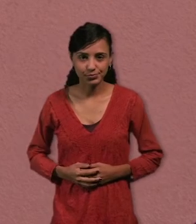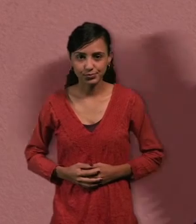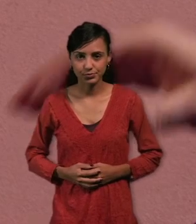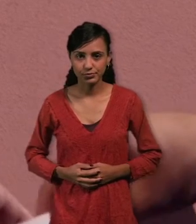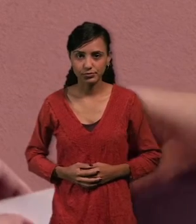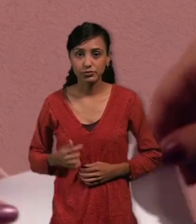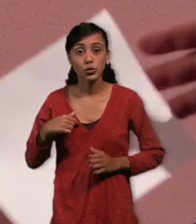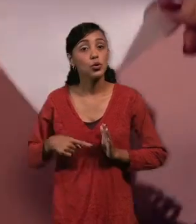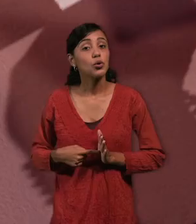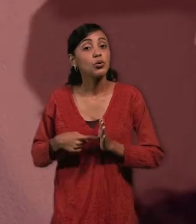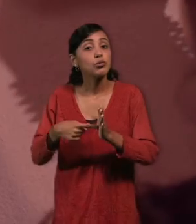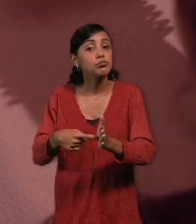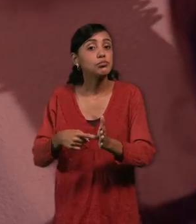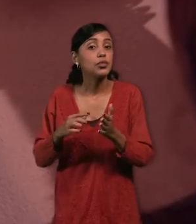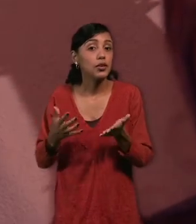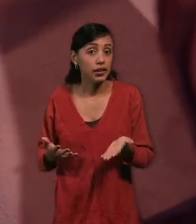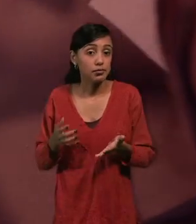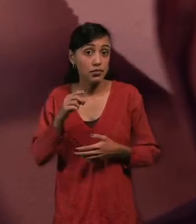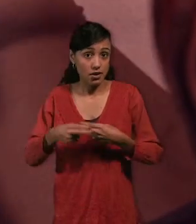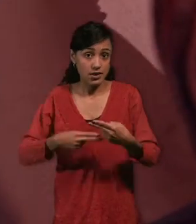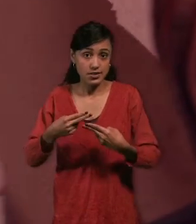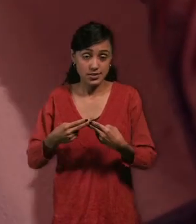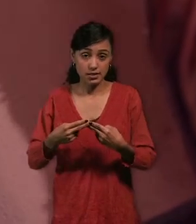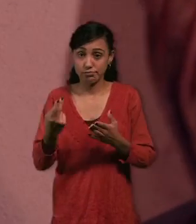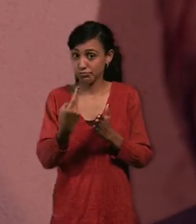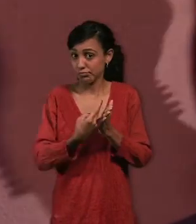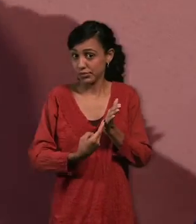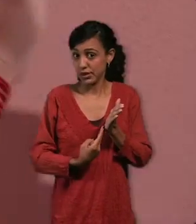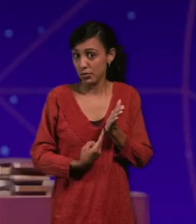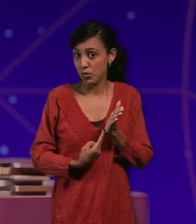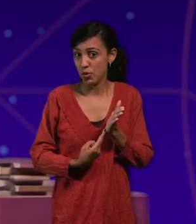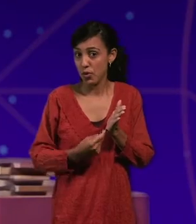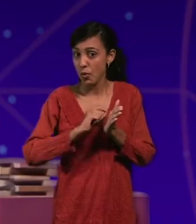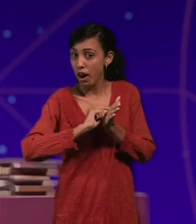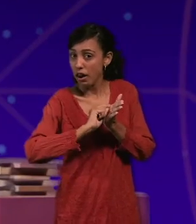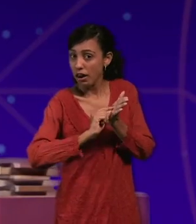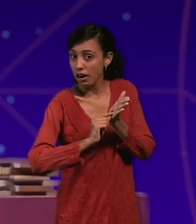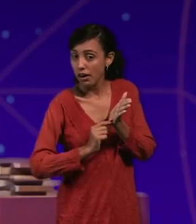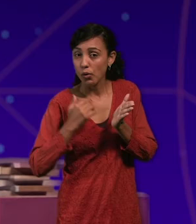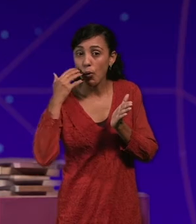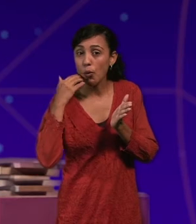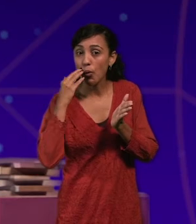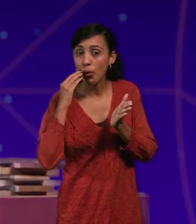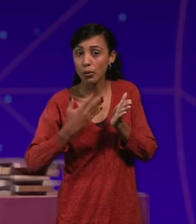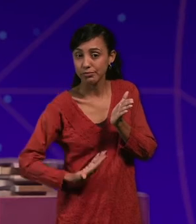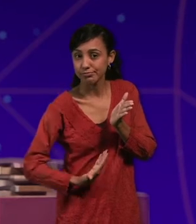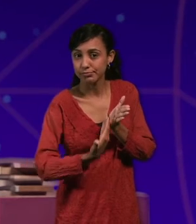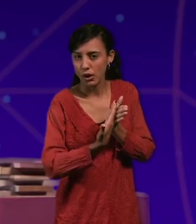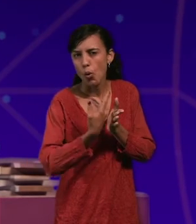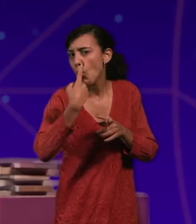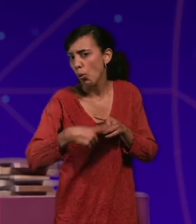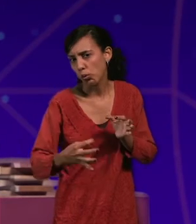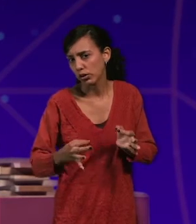¿Qué yo les recomendaría? Yo les recomendaría que cuando vayan a hacer el dibujo ya con el plumón, coloquen aquí otra hoja.